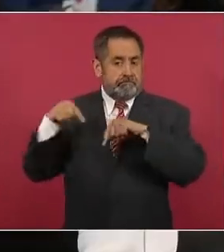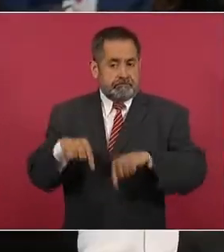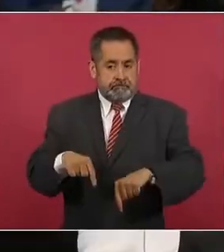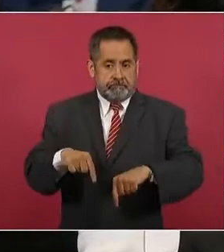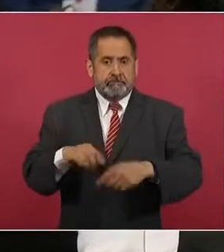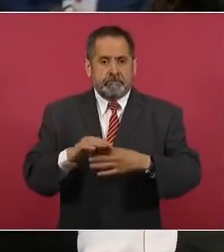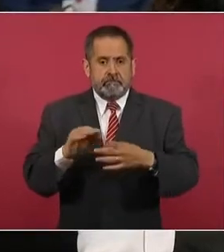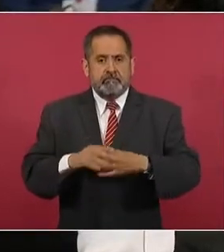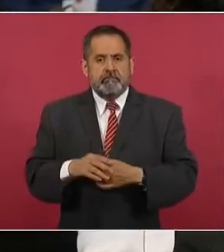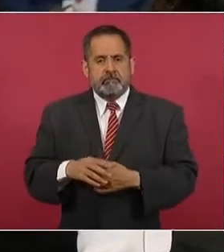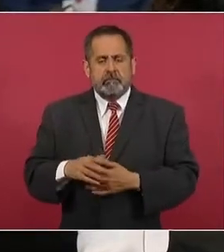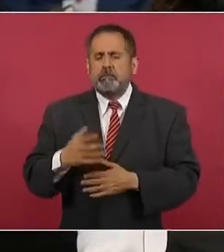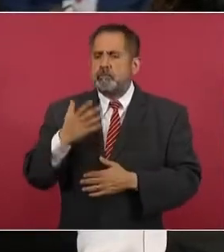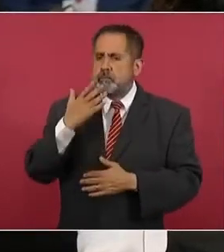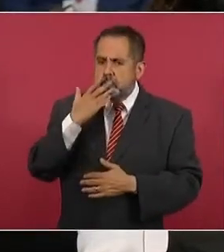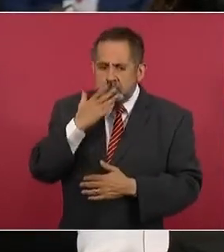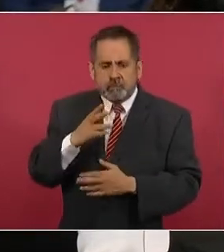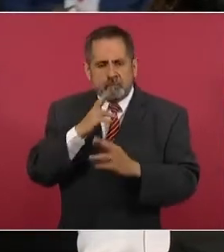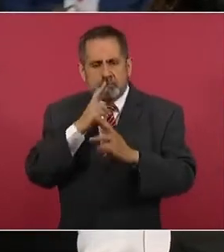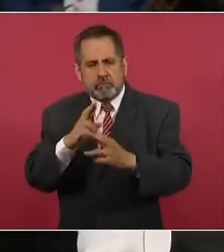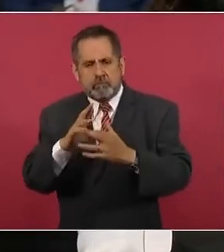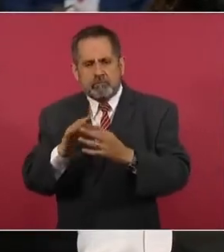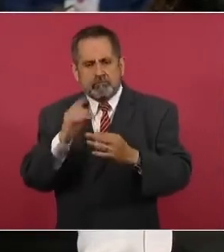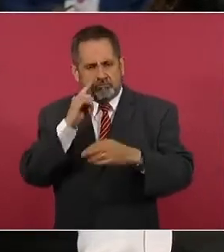Le tengo resultados, presidente.